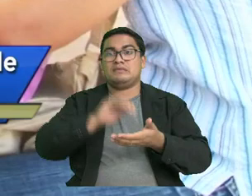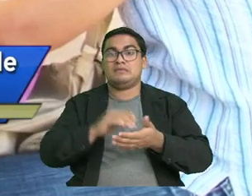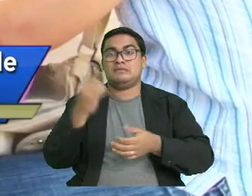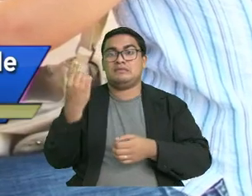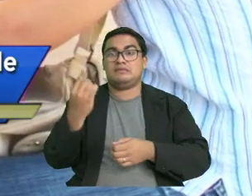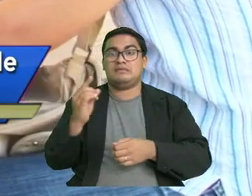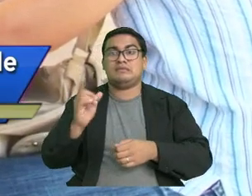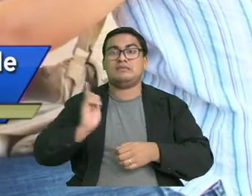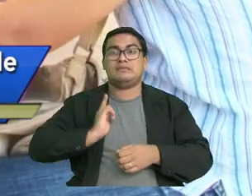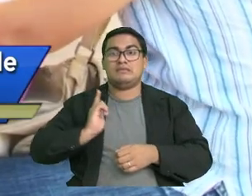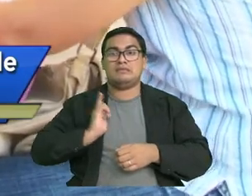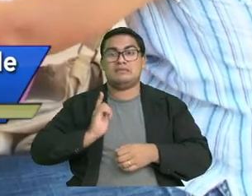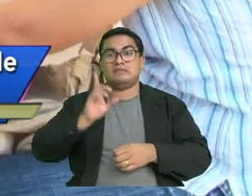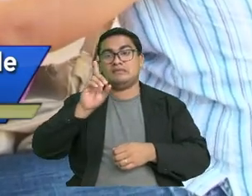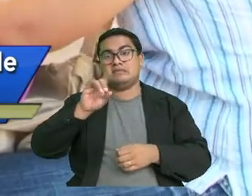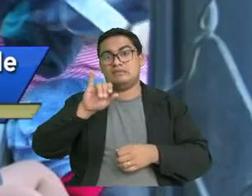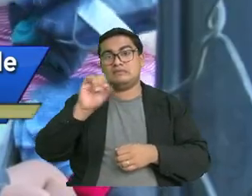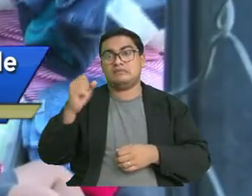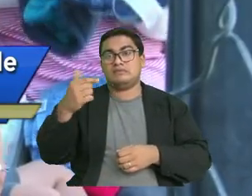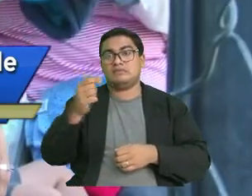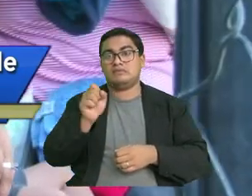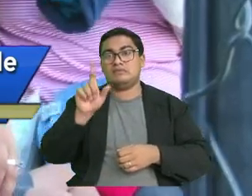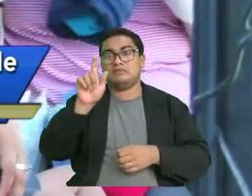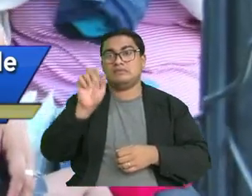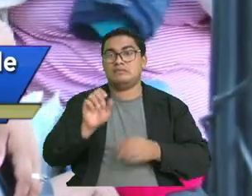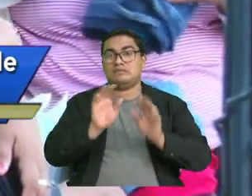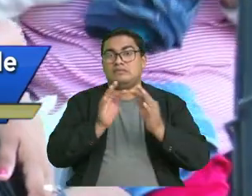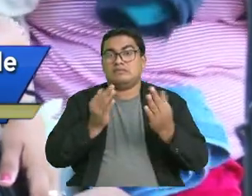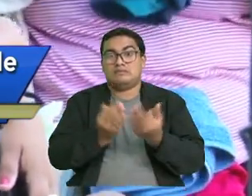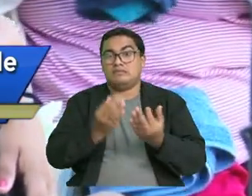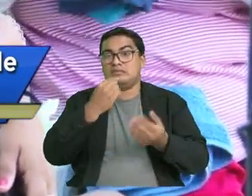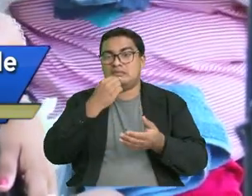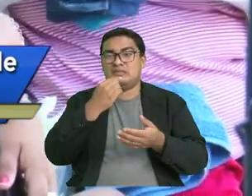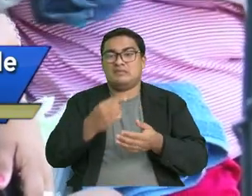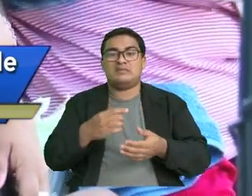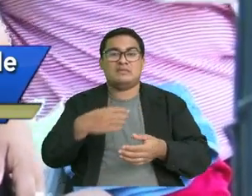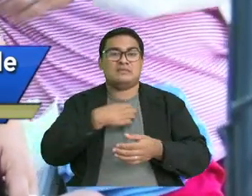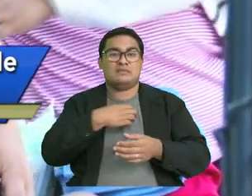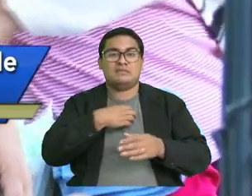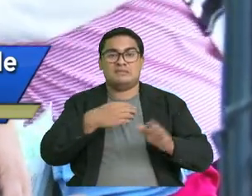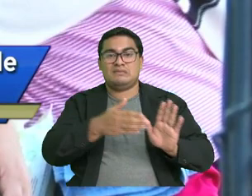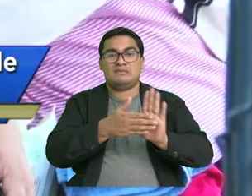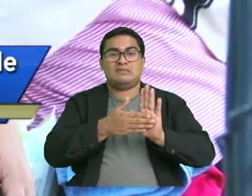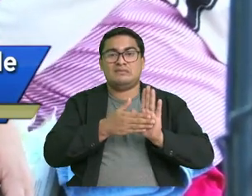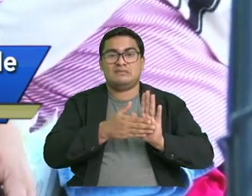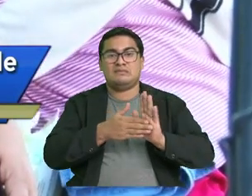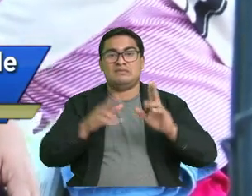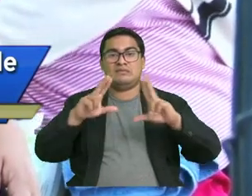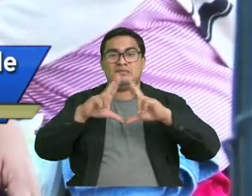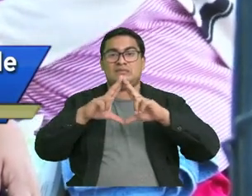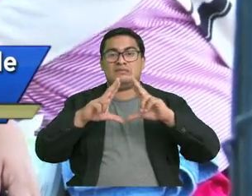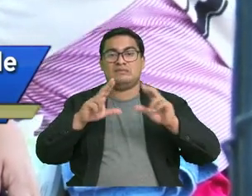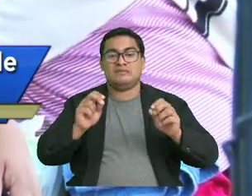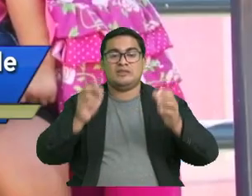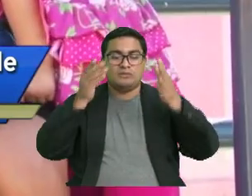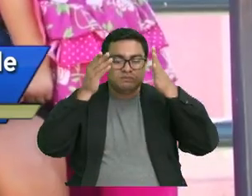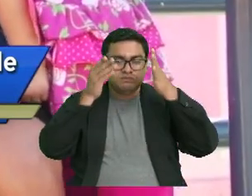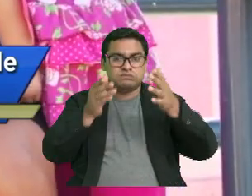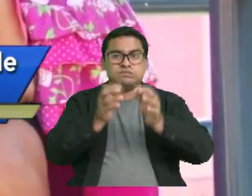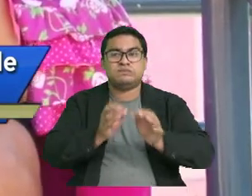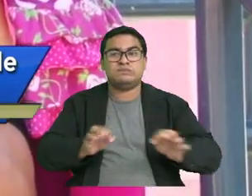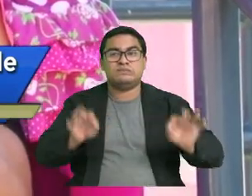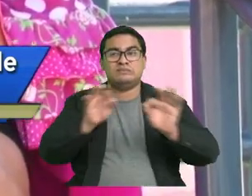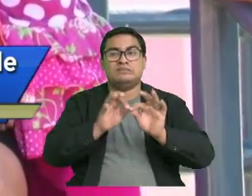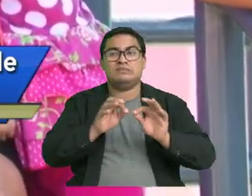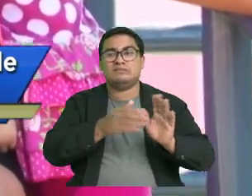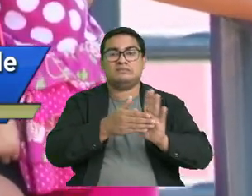este digesto de familia partiendo de que nuestro modelo, sí, sí, el centro de todo nuestro